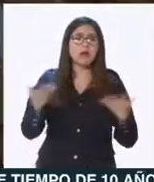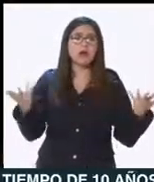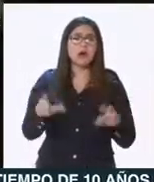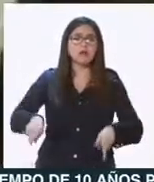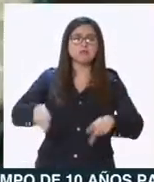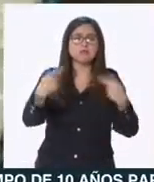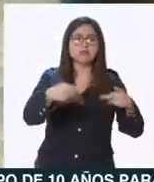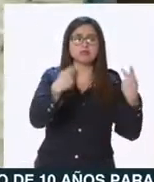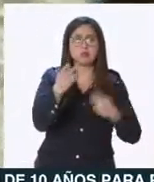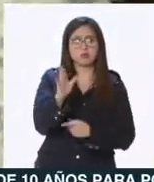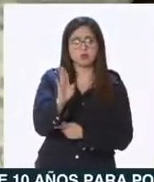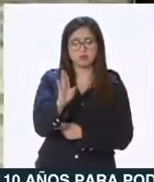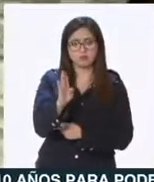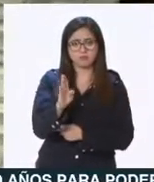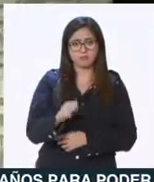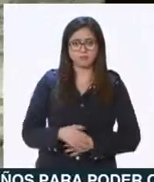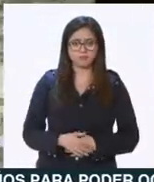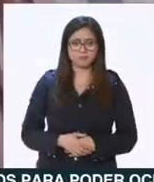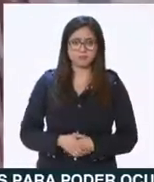drogas.